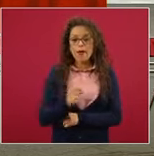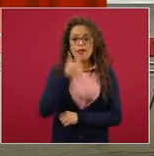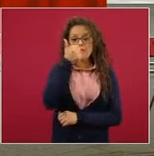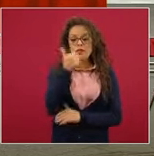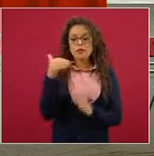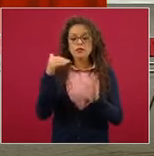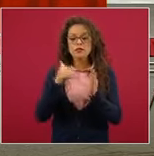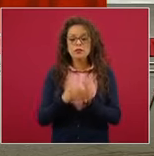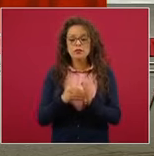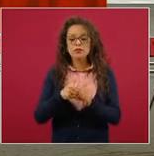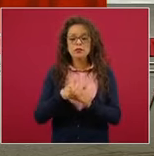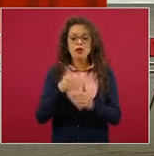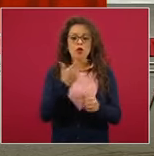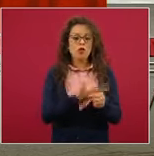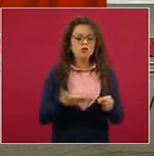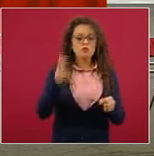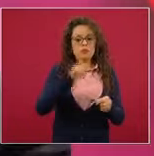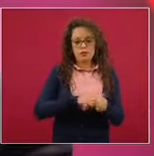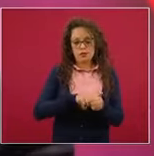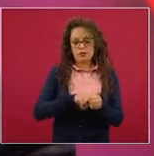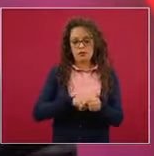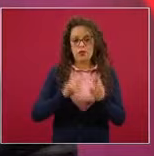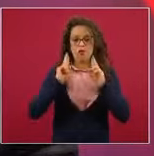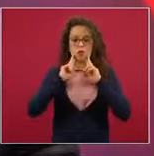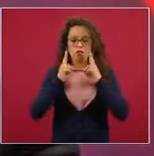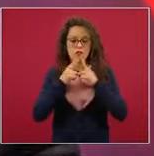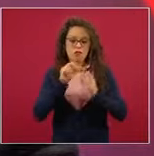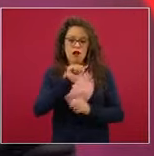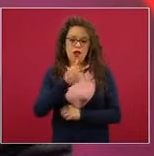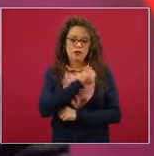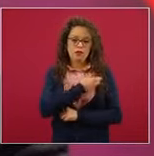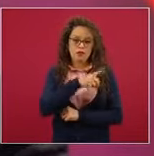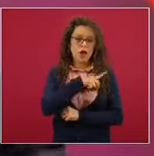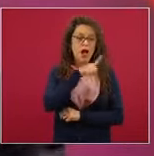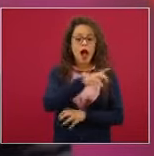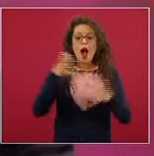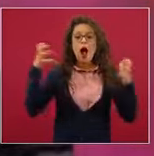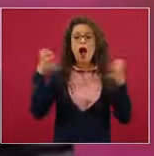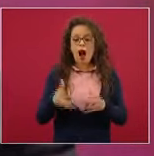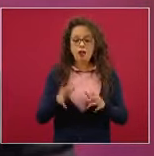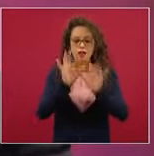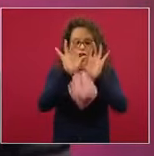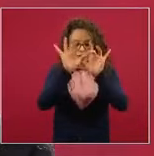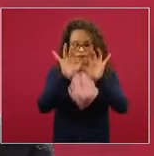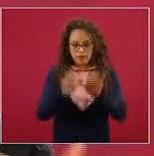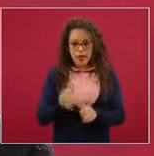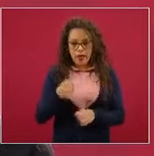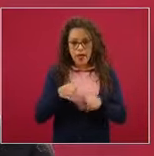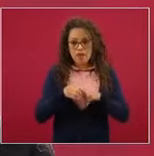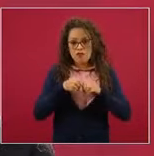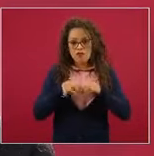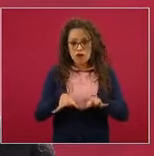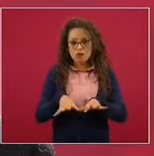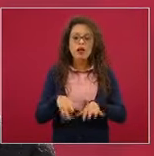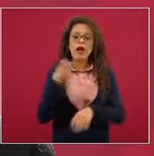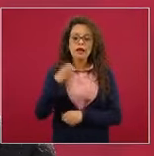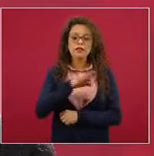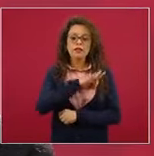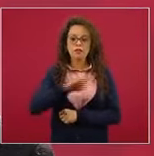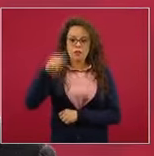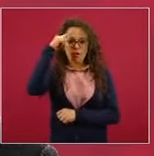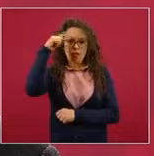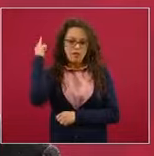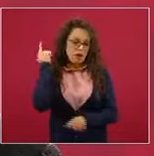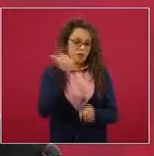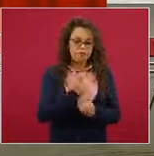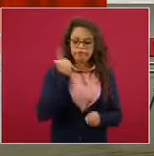unidades de salud, en donde se genera la información, se va procediendo a identificar a los casos